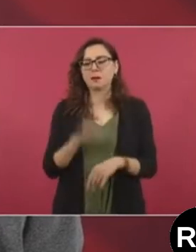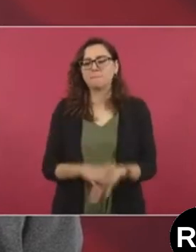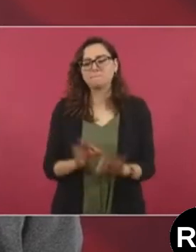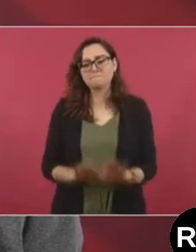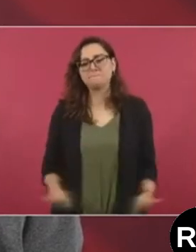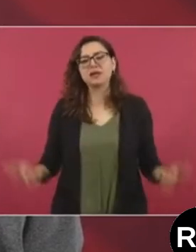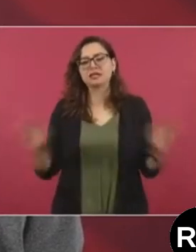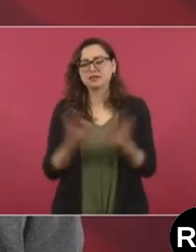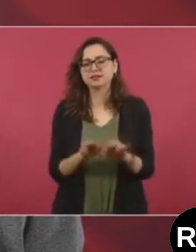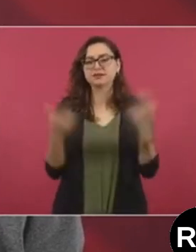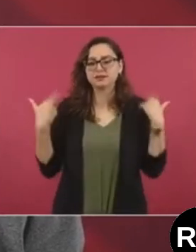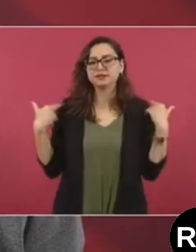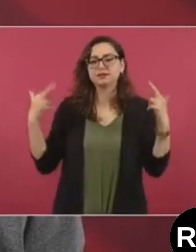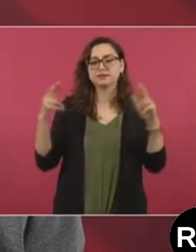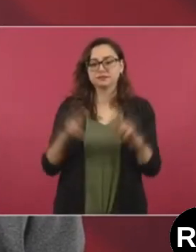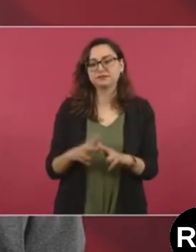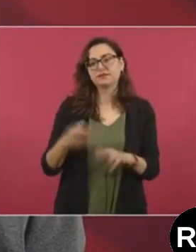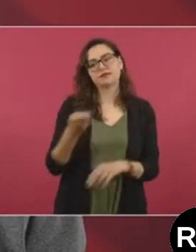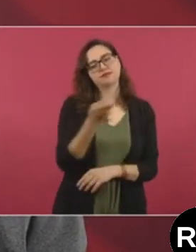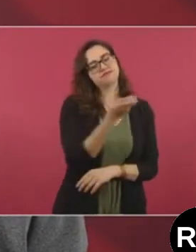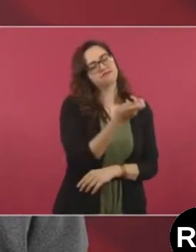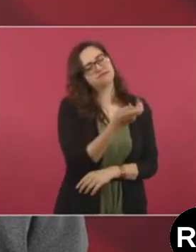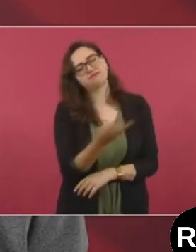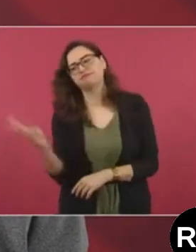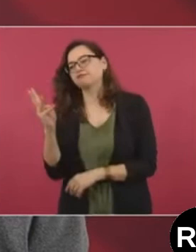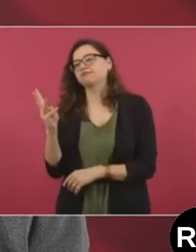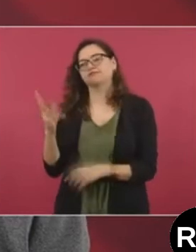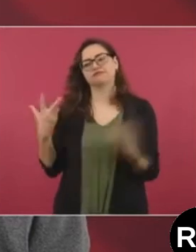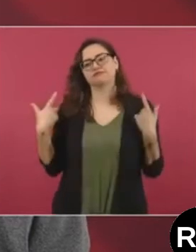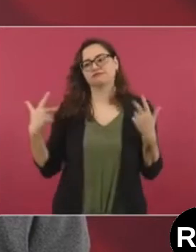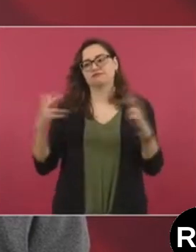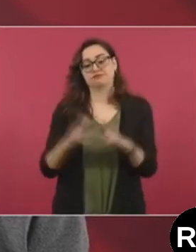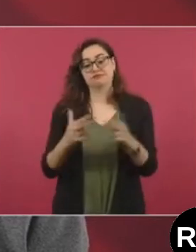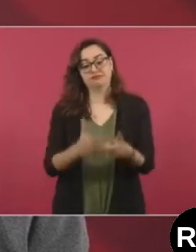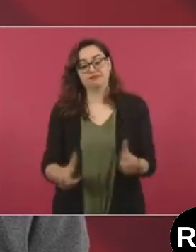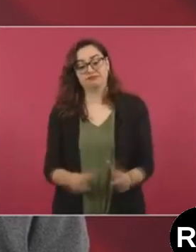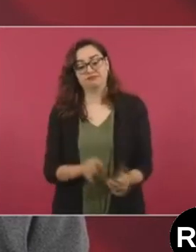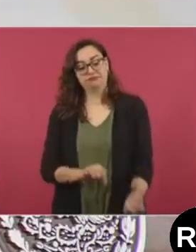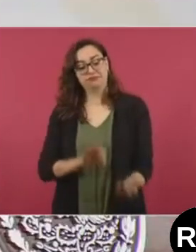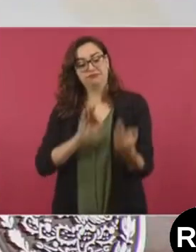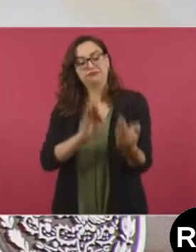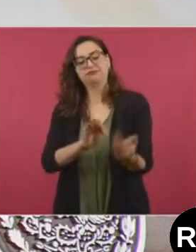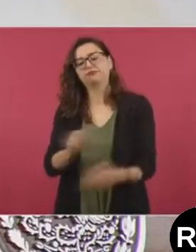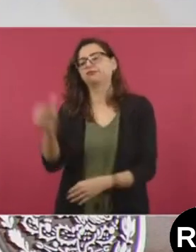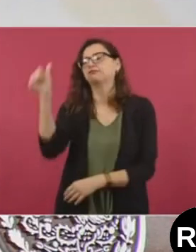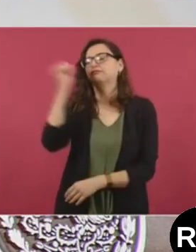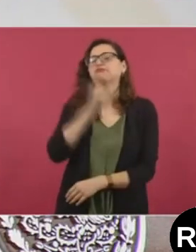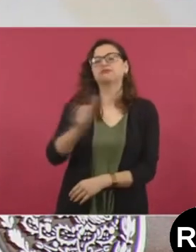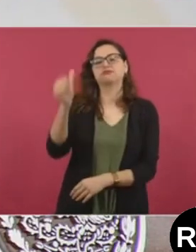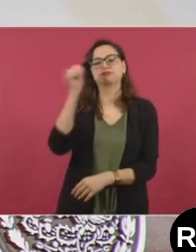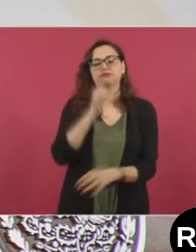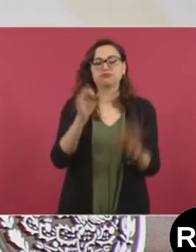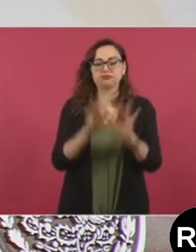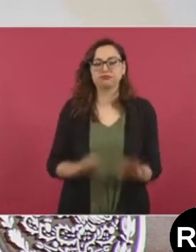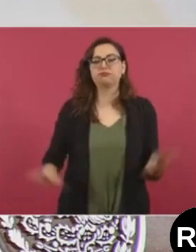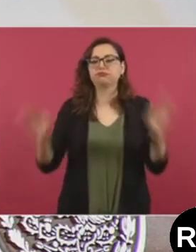agradecer a nuestros maestros frente al grupo. Ellos son, lo he dicho siempre, son quienes hacen el trabajo más importante, que es cuidar